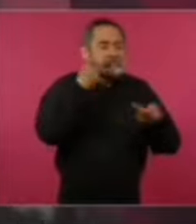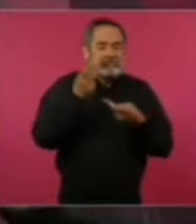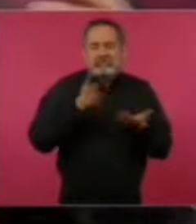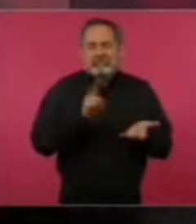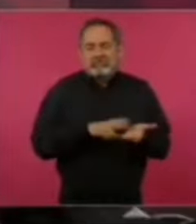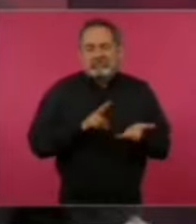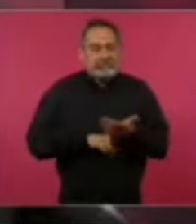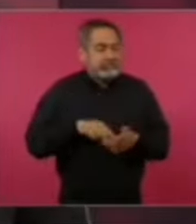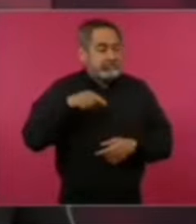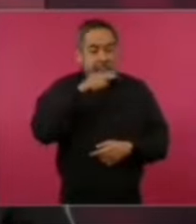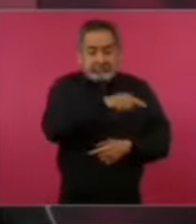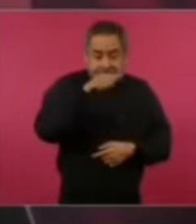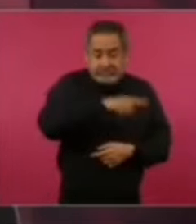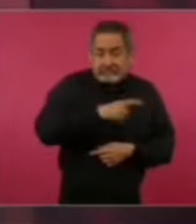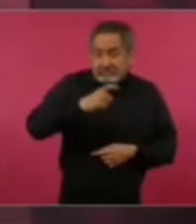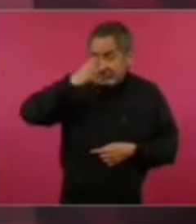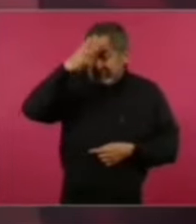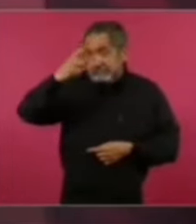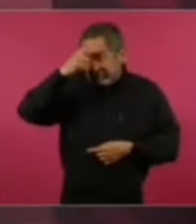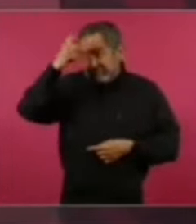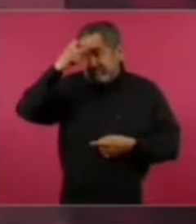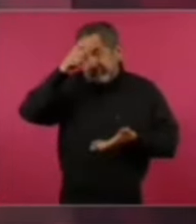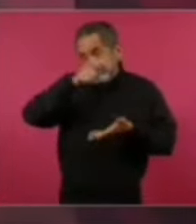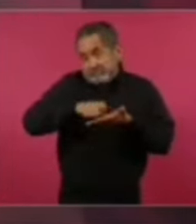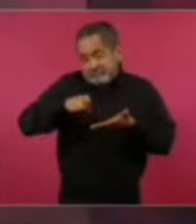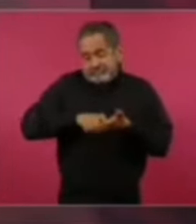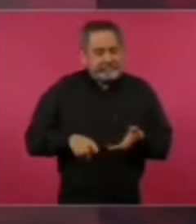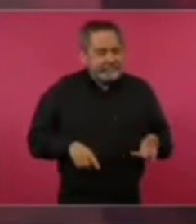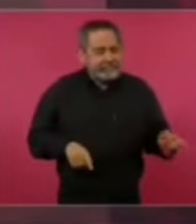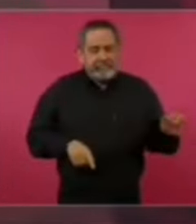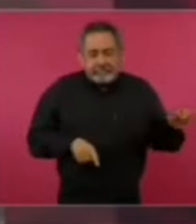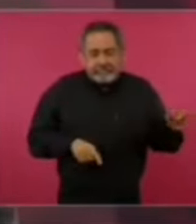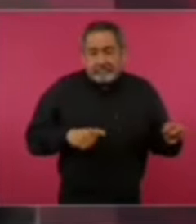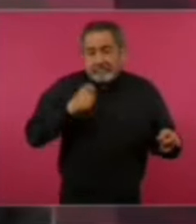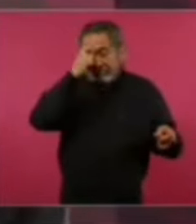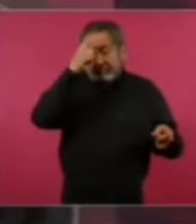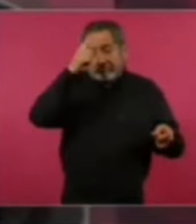que inventa que voy a una gira